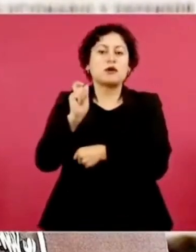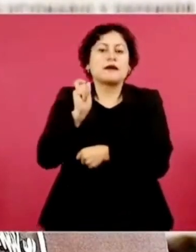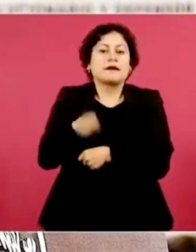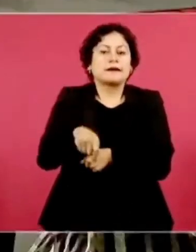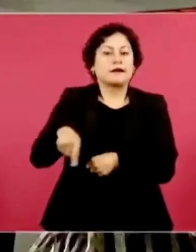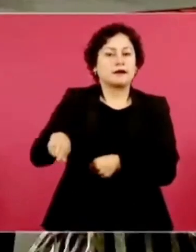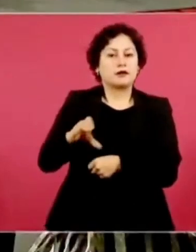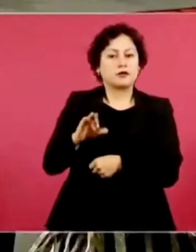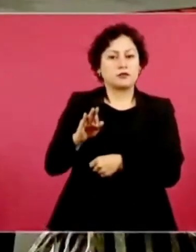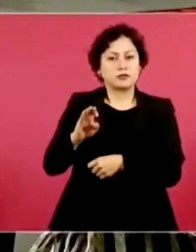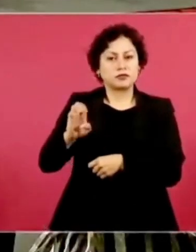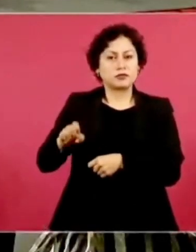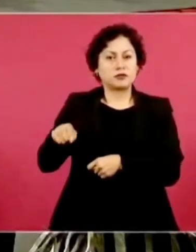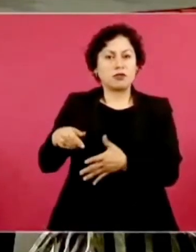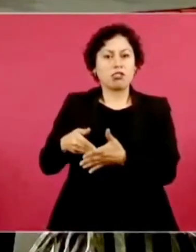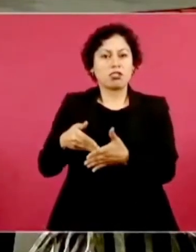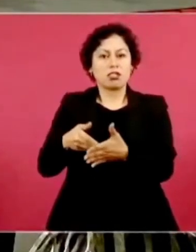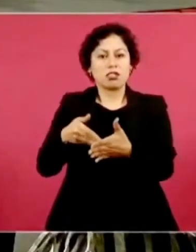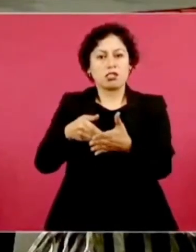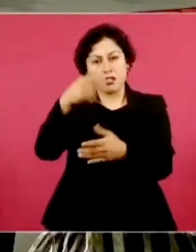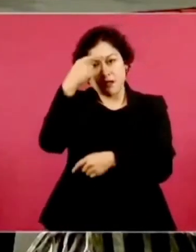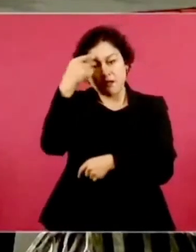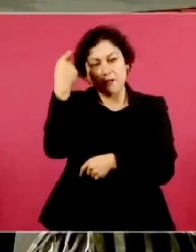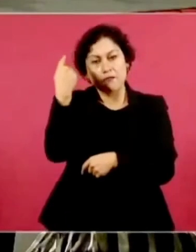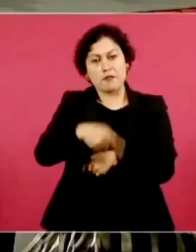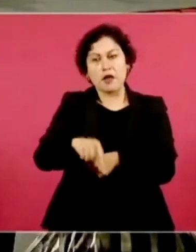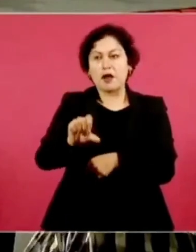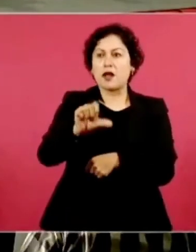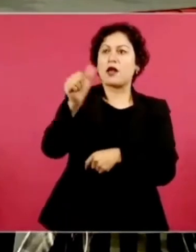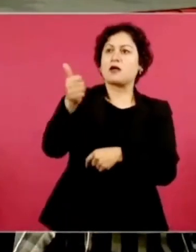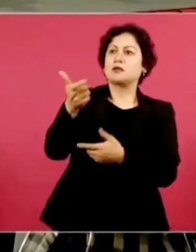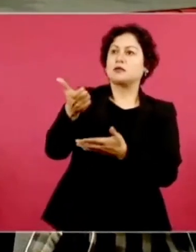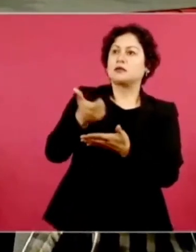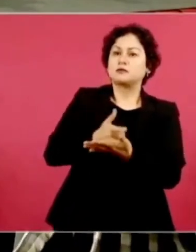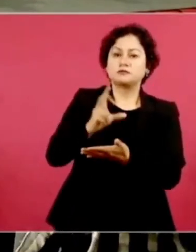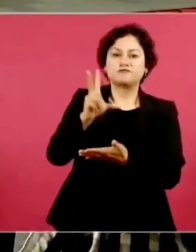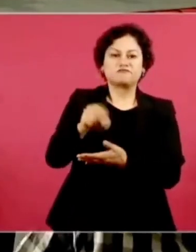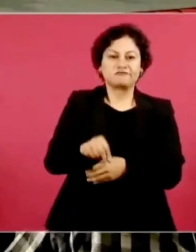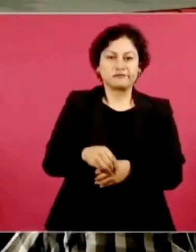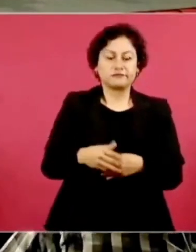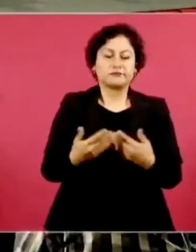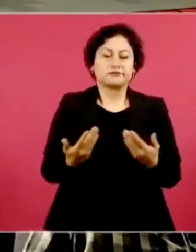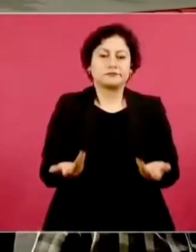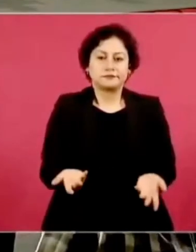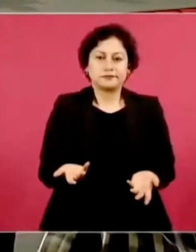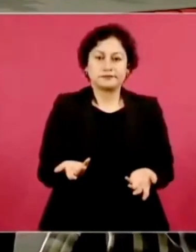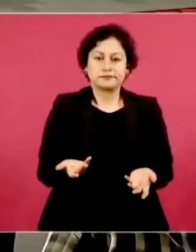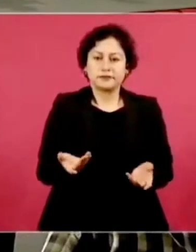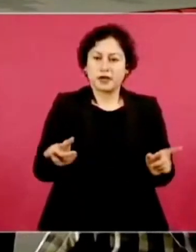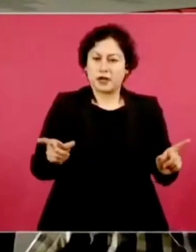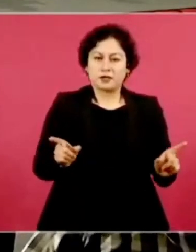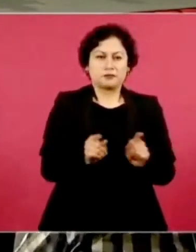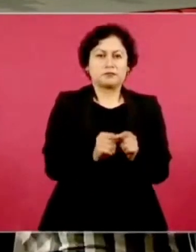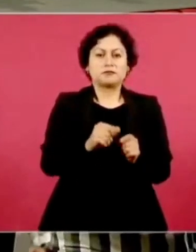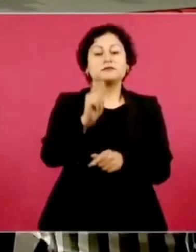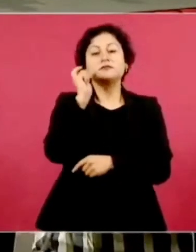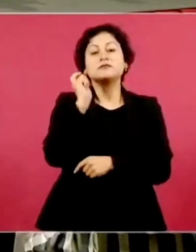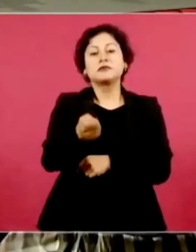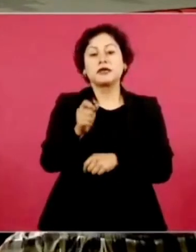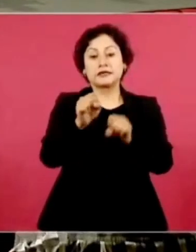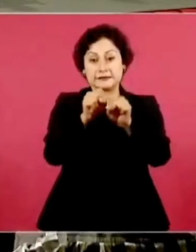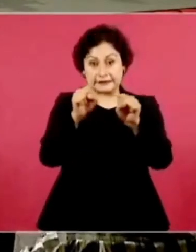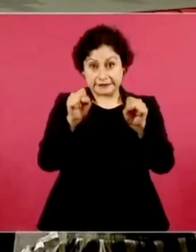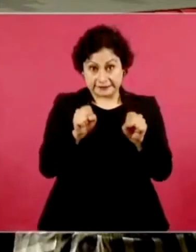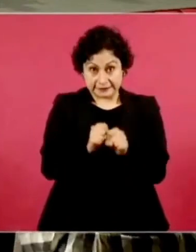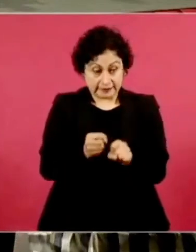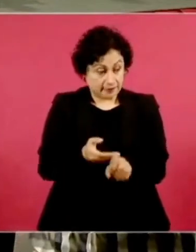Electricidad el acceso a los grandes consumidores. En síntesis, ese sistema establece la prelación